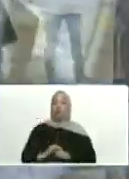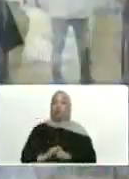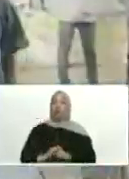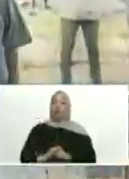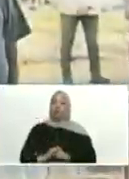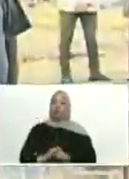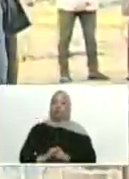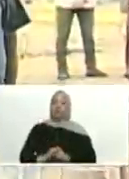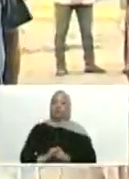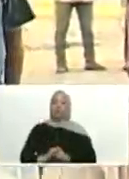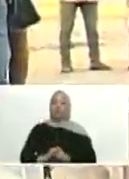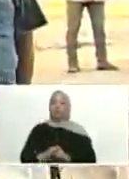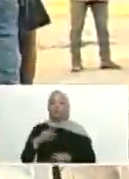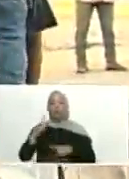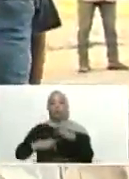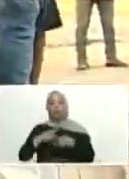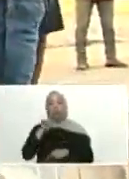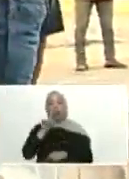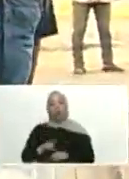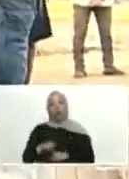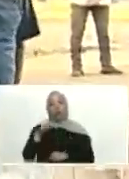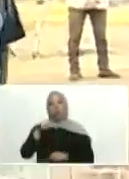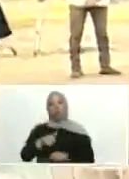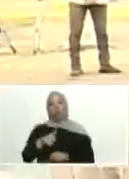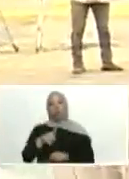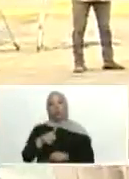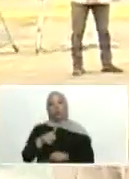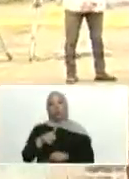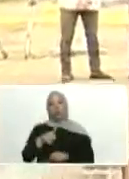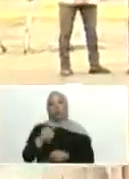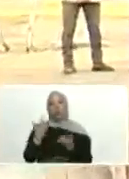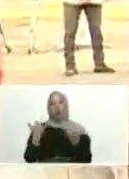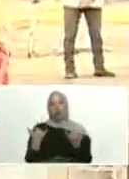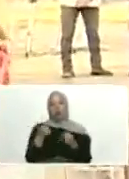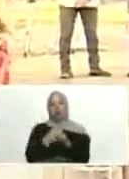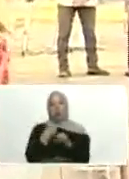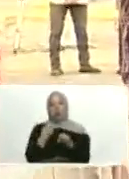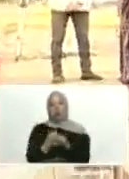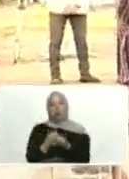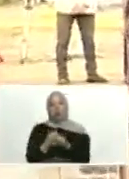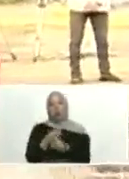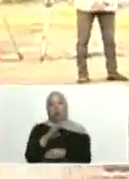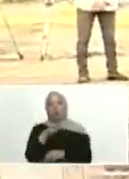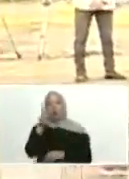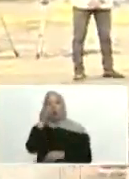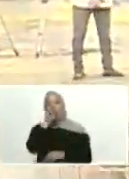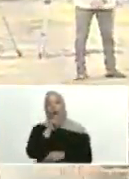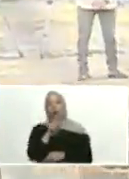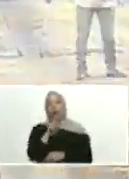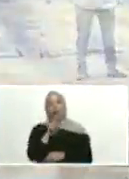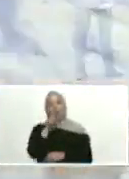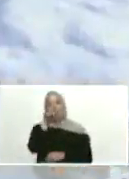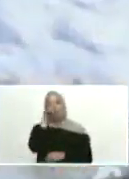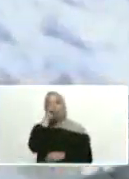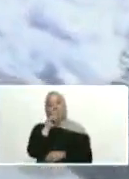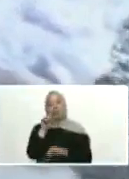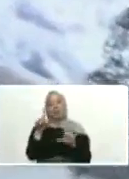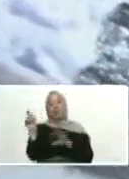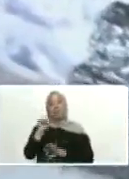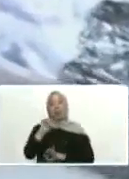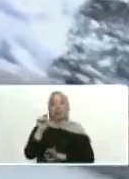económica Independencia productiva y con este Coque dejamos Ya tenemos ya casi dos años un año seis